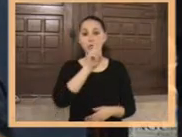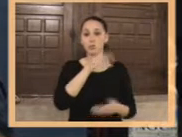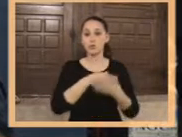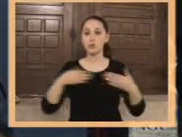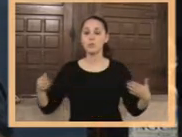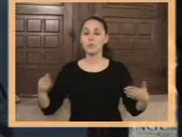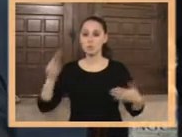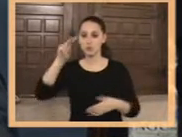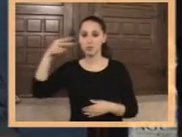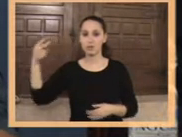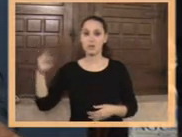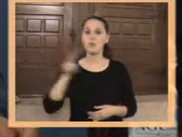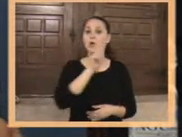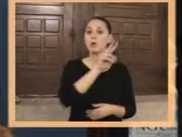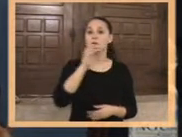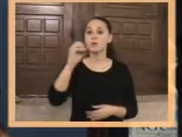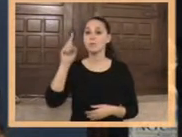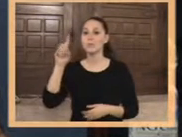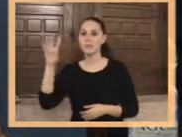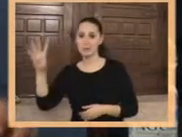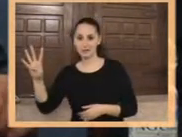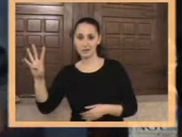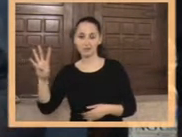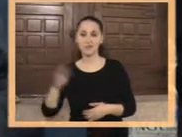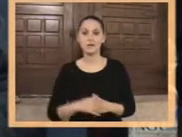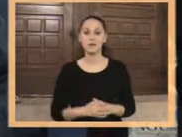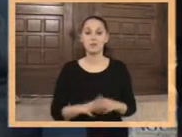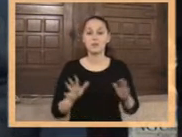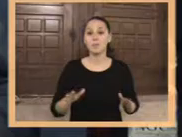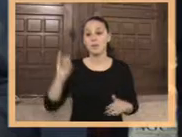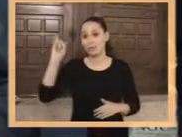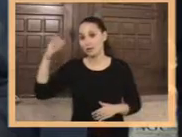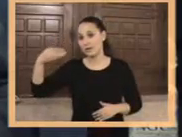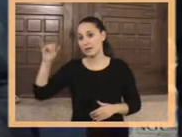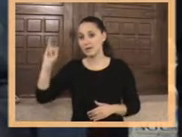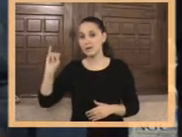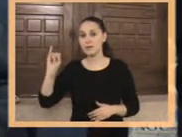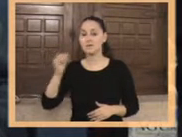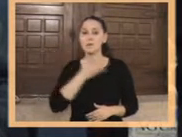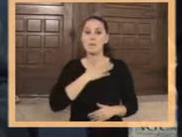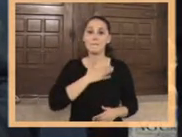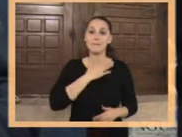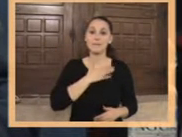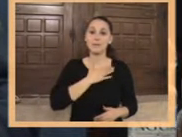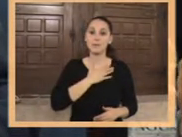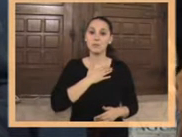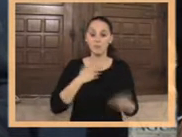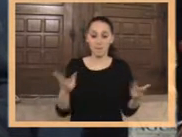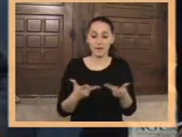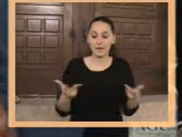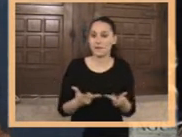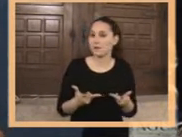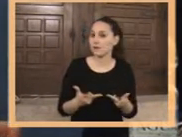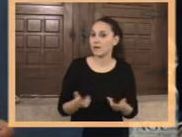2014. Sin embargo, el cobro de tal tributo por parte del Ayuntamiento vuelve a ponerse en peligro con la redacción que la actual Junta de Extremadura